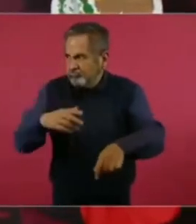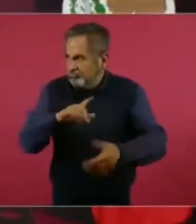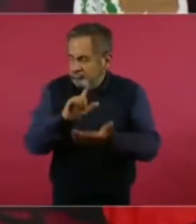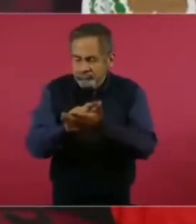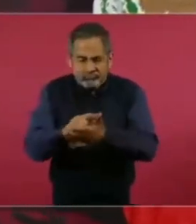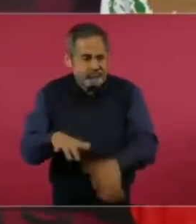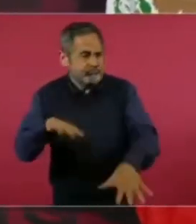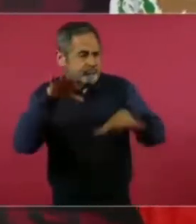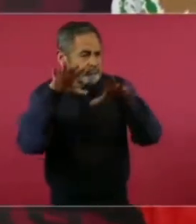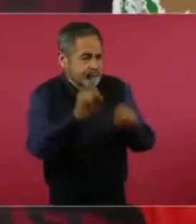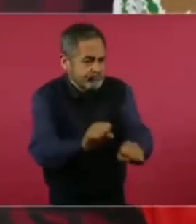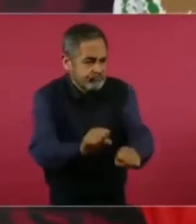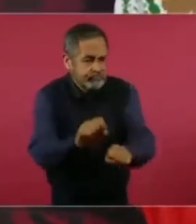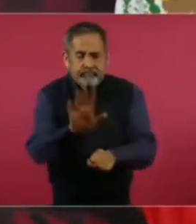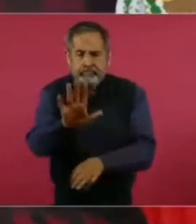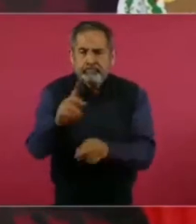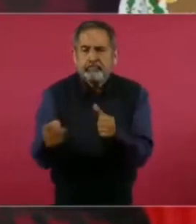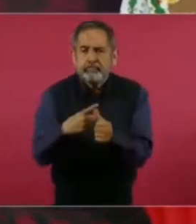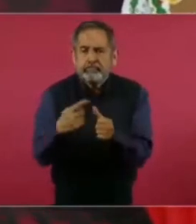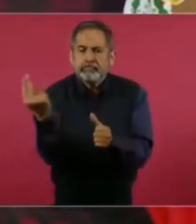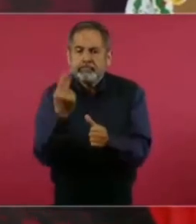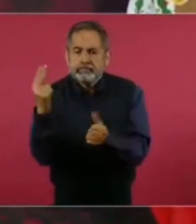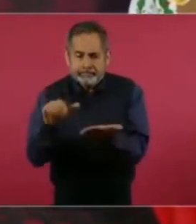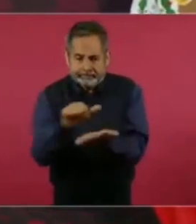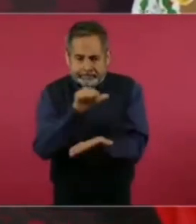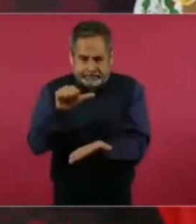requiere de una orden de aprehensión